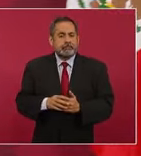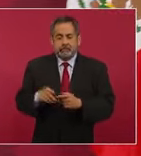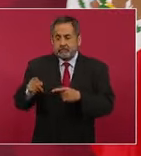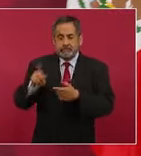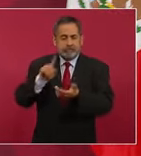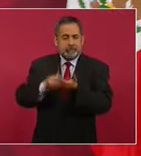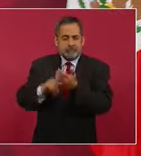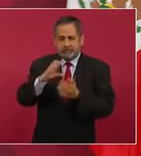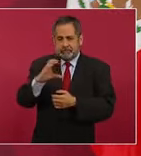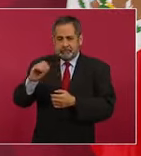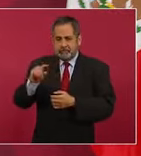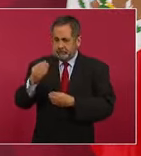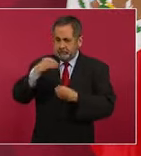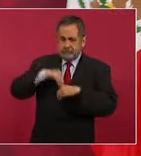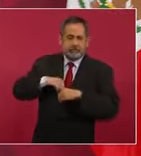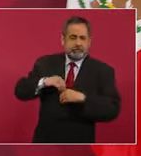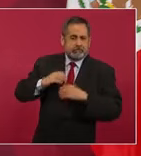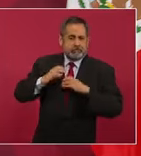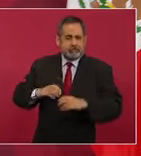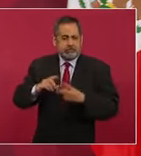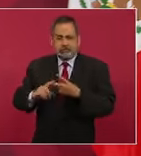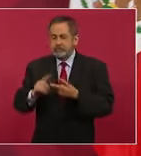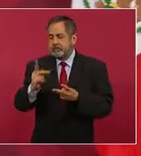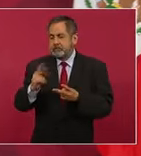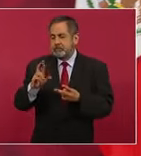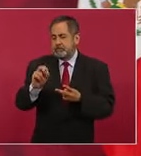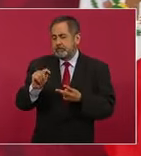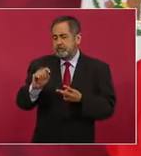carbohidratos, es proteína,